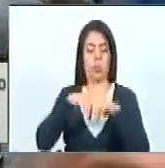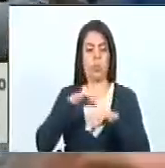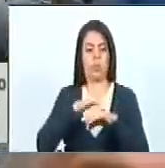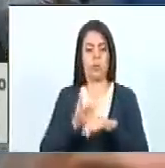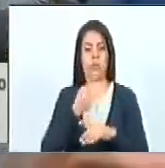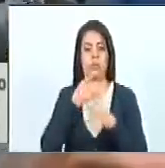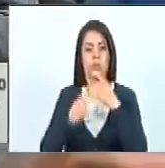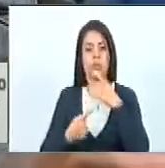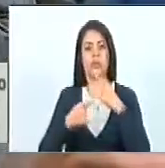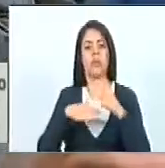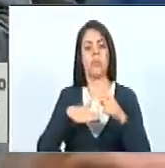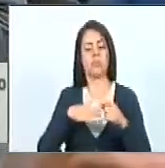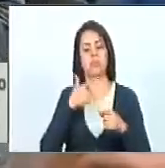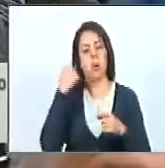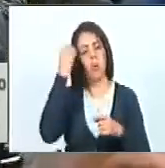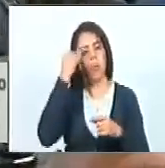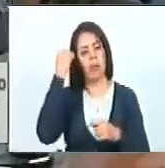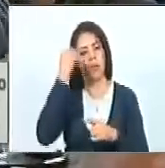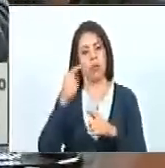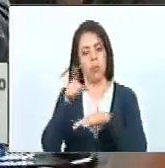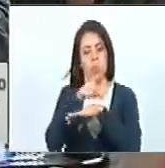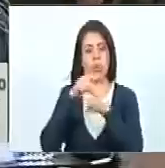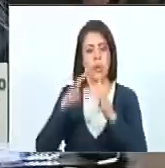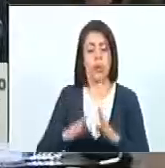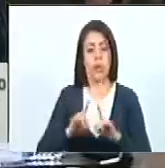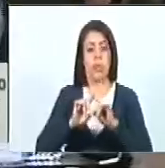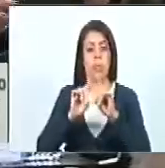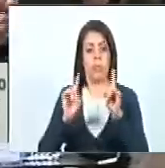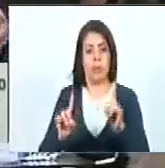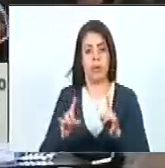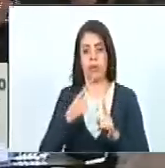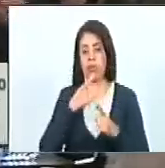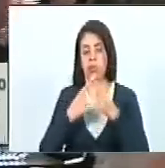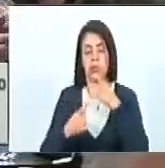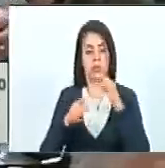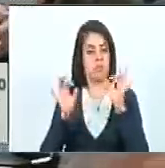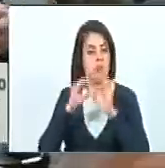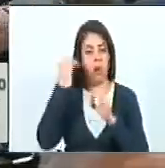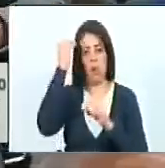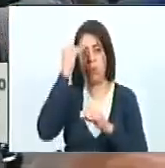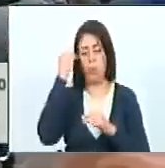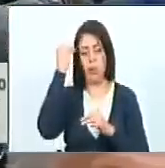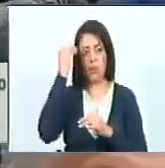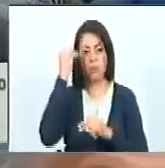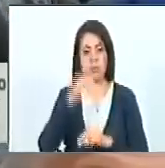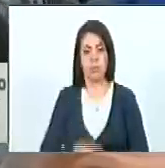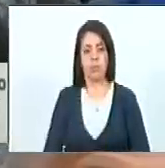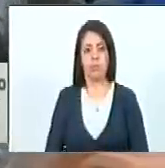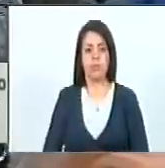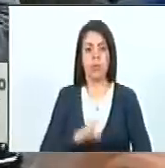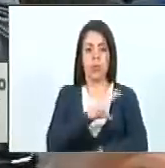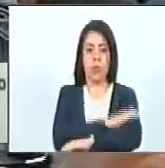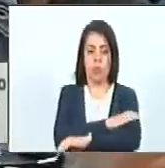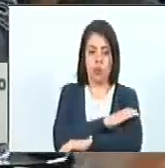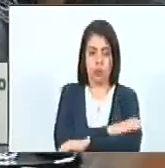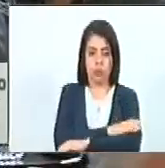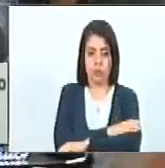no expresa la posición del gobierno, que no expresa la posición de la